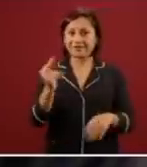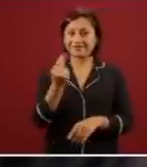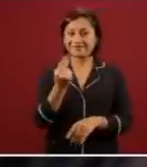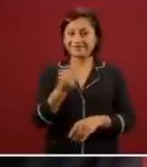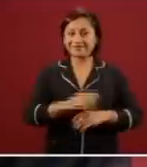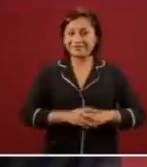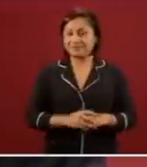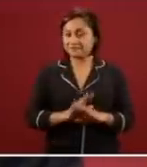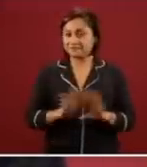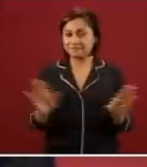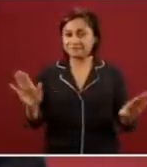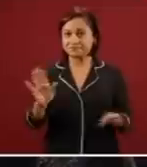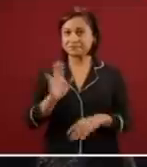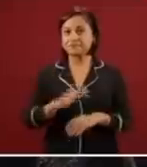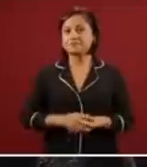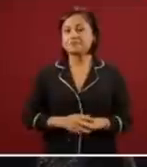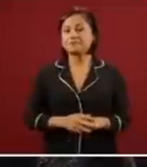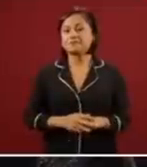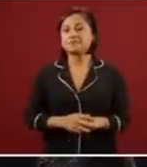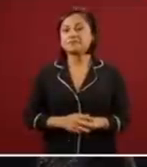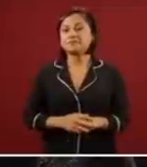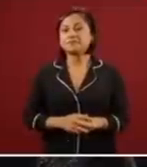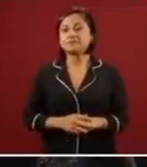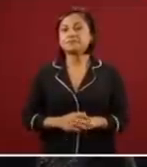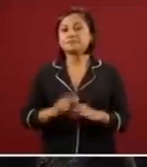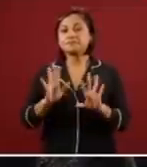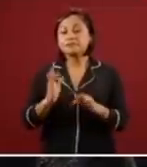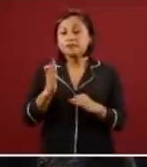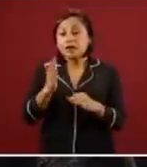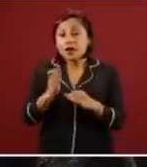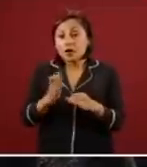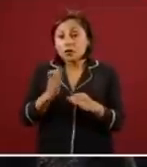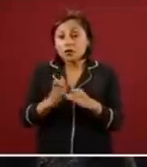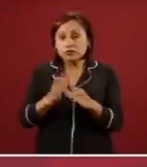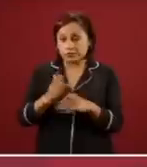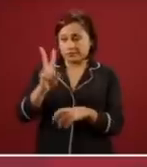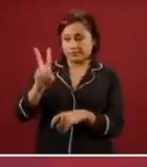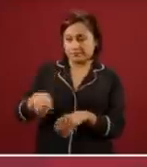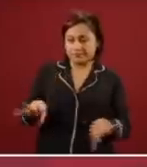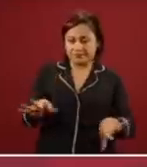en términos reales de una nueva constitución.